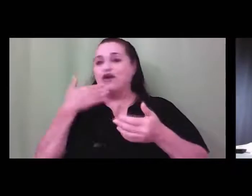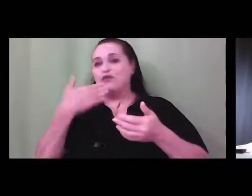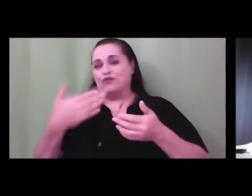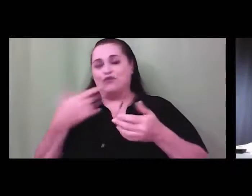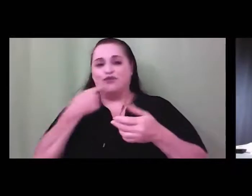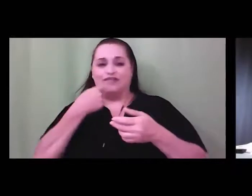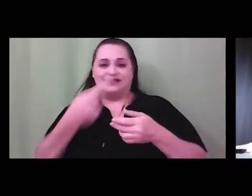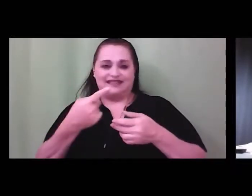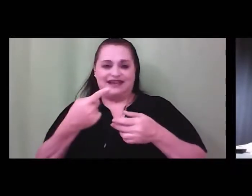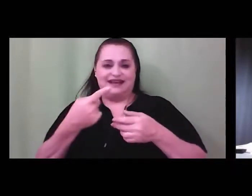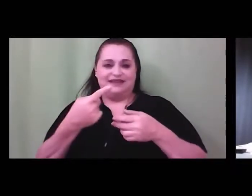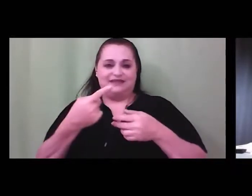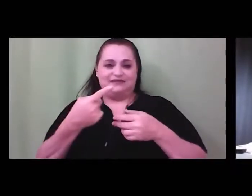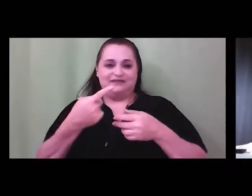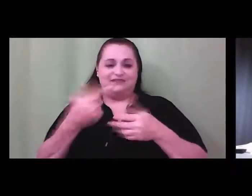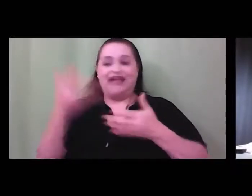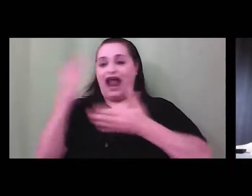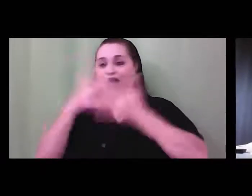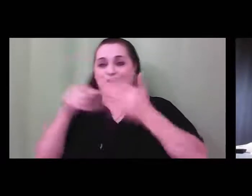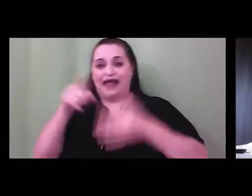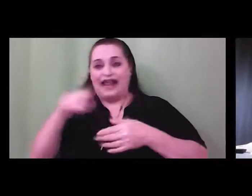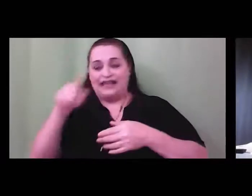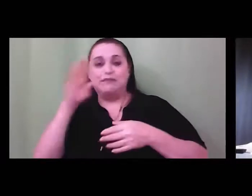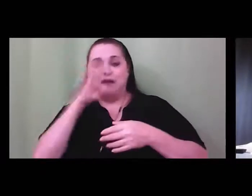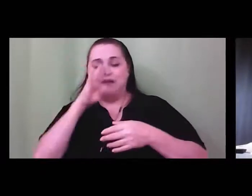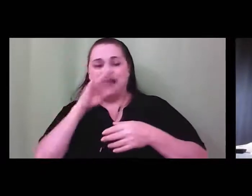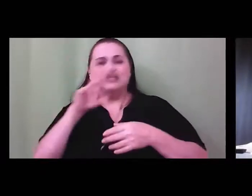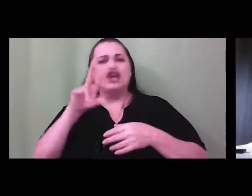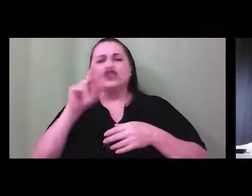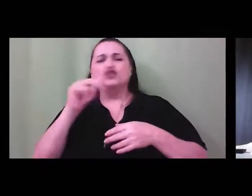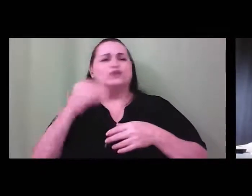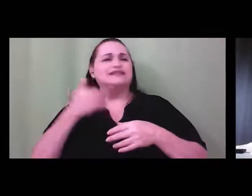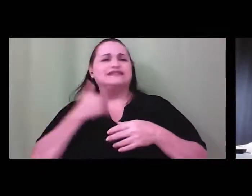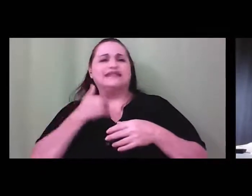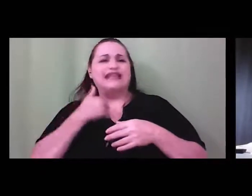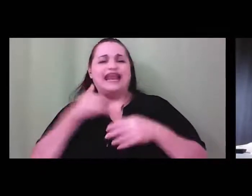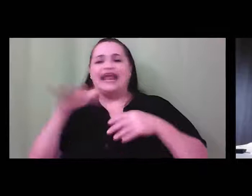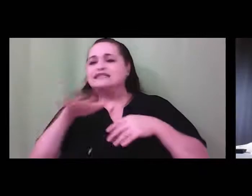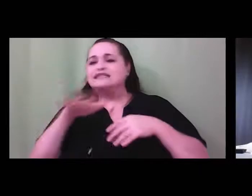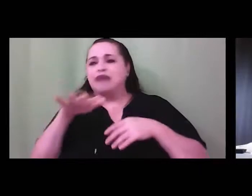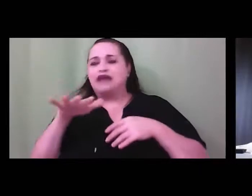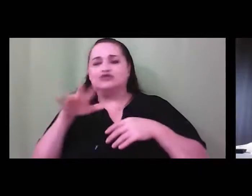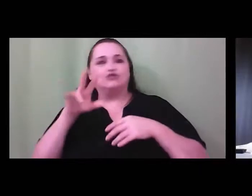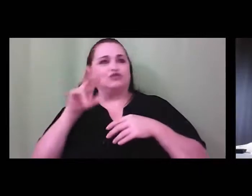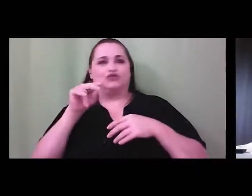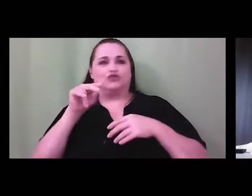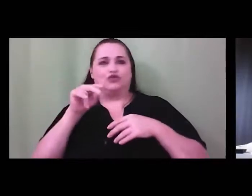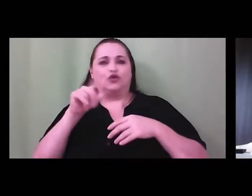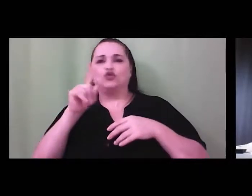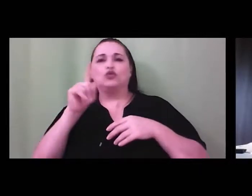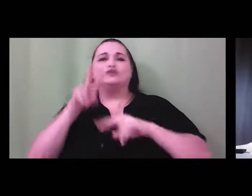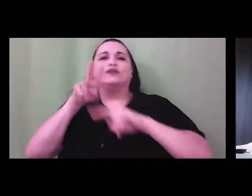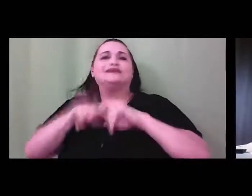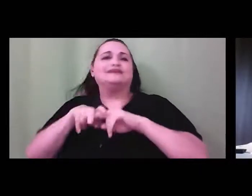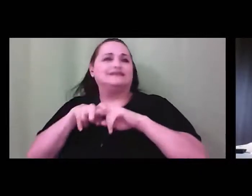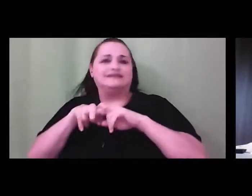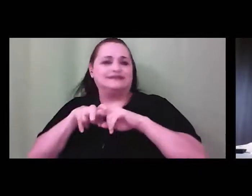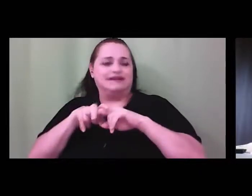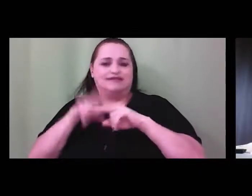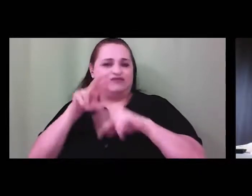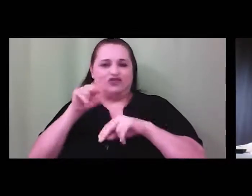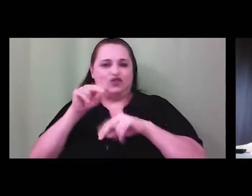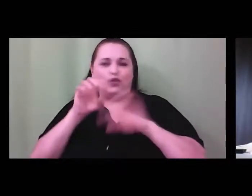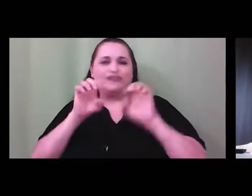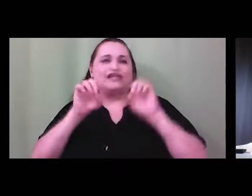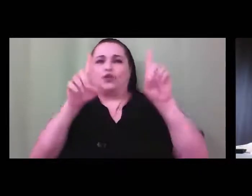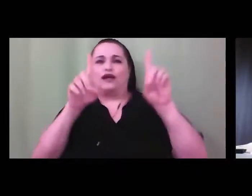decían algunas de las mamás ahorita, no es tener un espacio, ¿verdad? No es una silla, y no es la